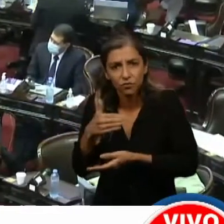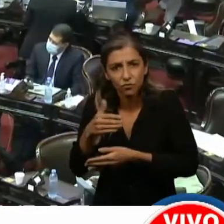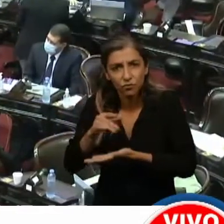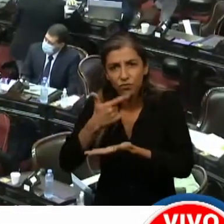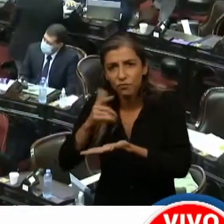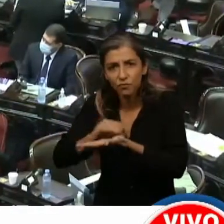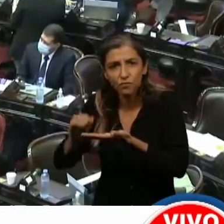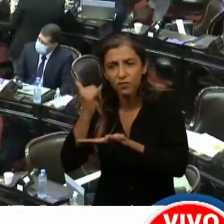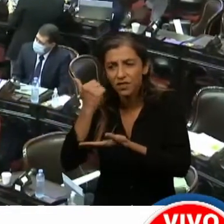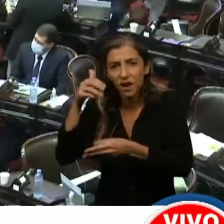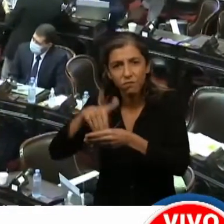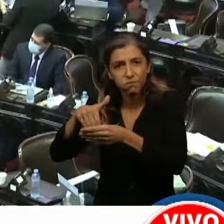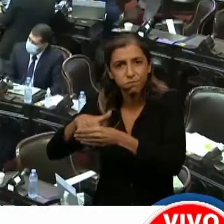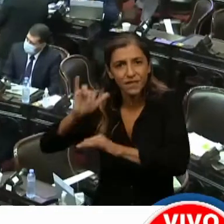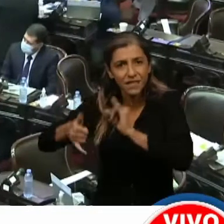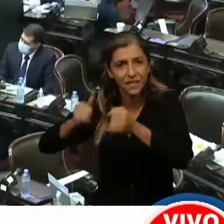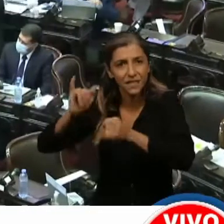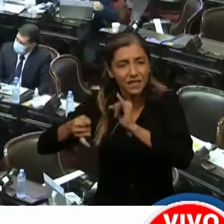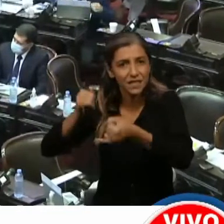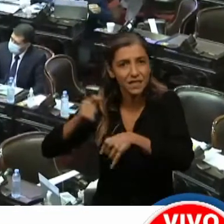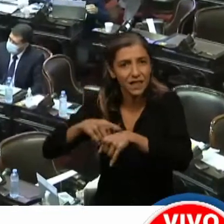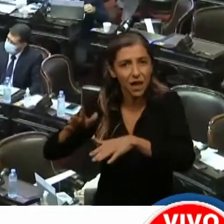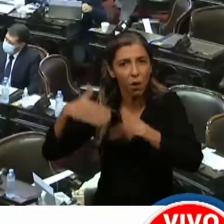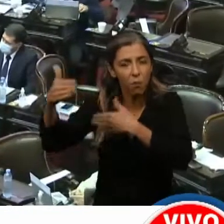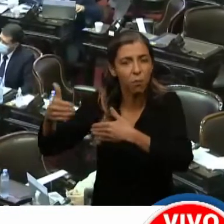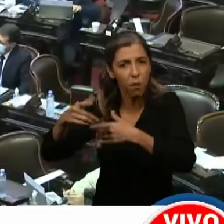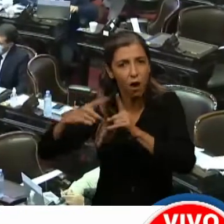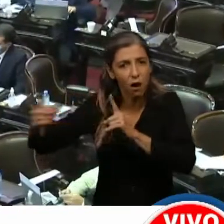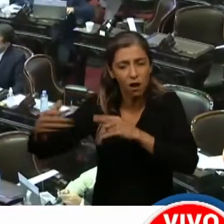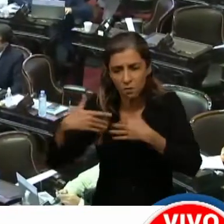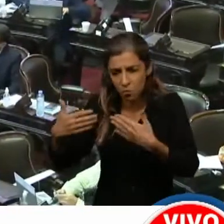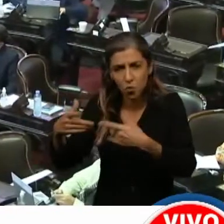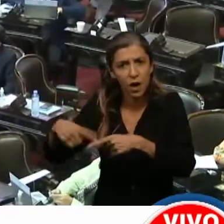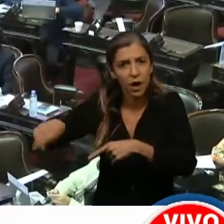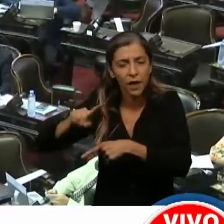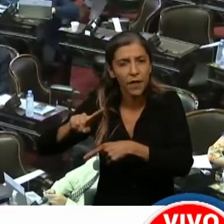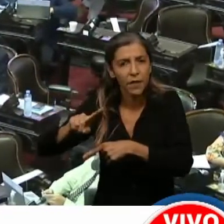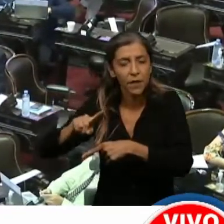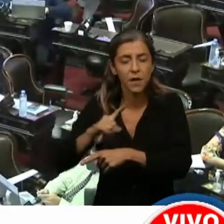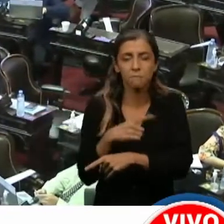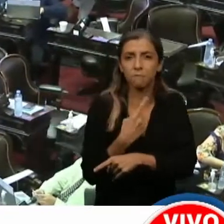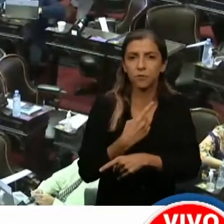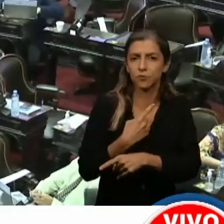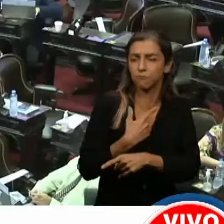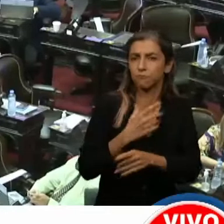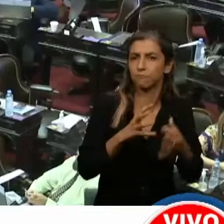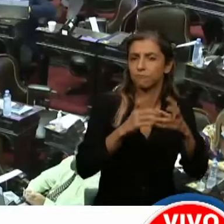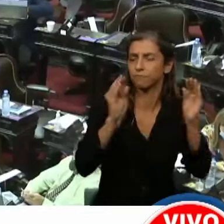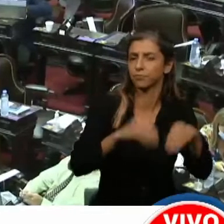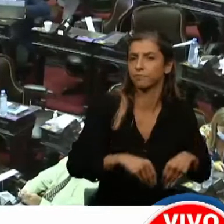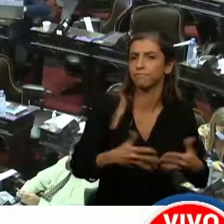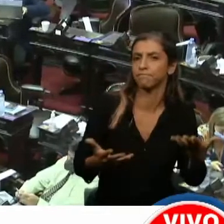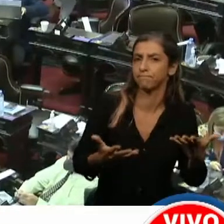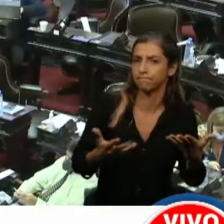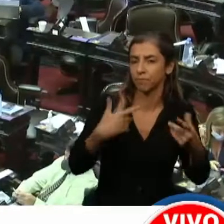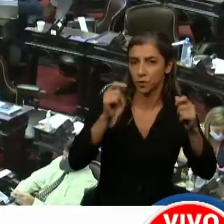senadores de todos los partidos políticos en el Senado. Y no solamente eso, sino a su vez también